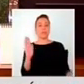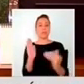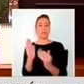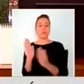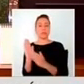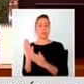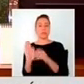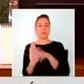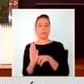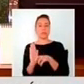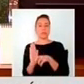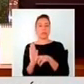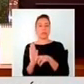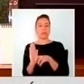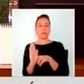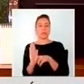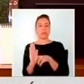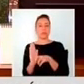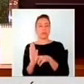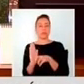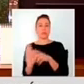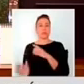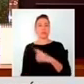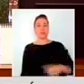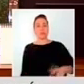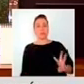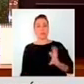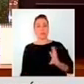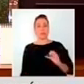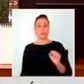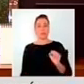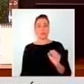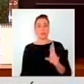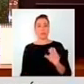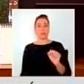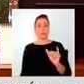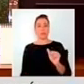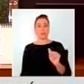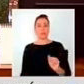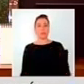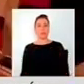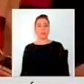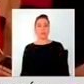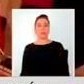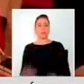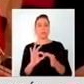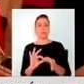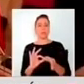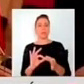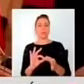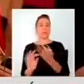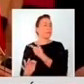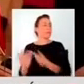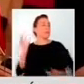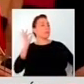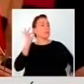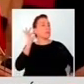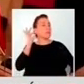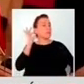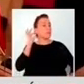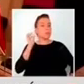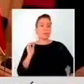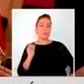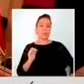resolución al diputado señor Cristian Araya. Muchas gracias, presidenta. La verdad no hará